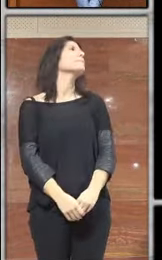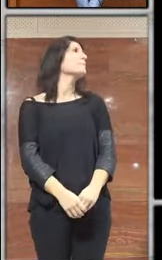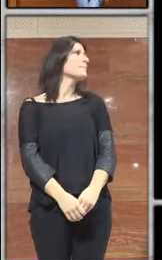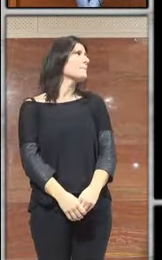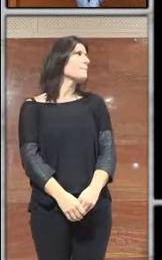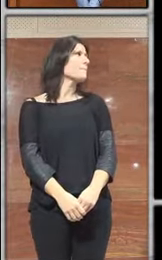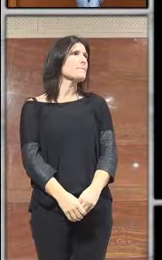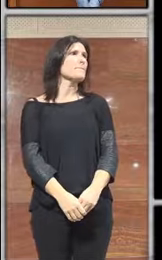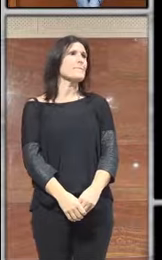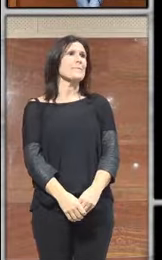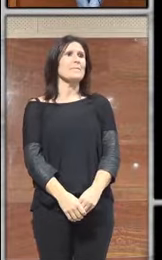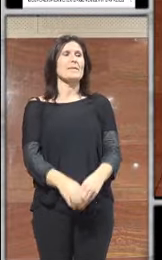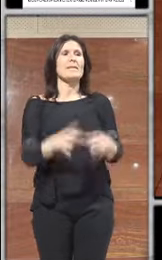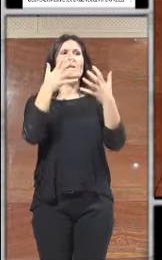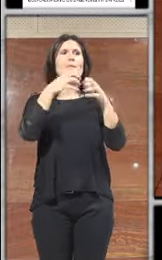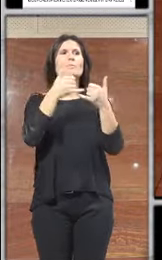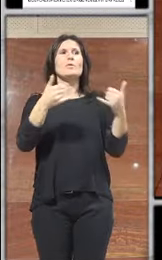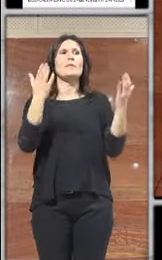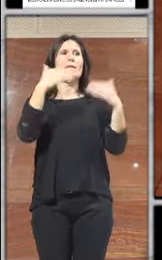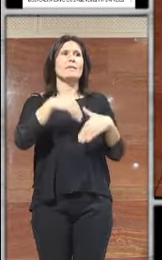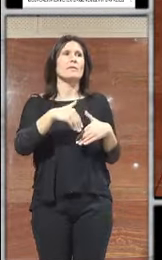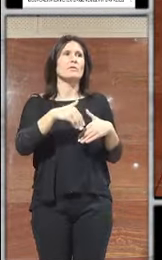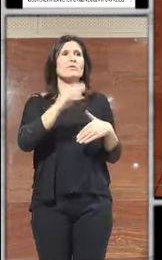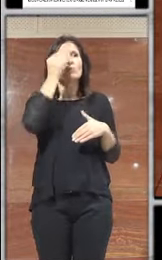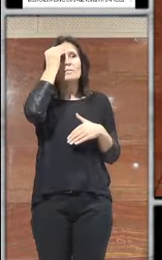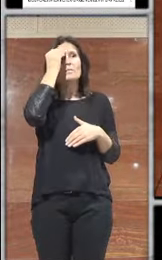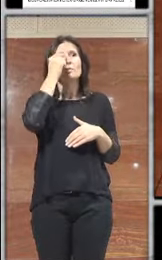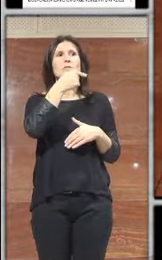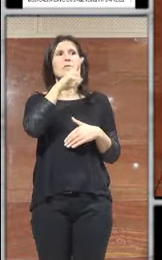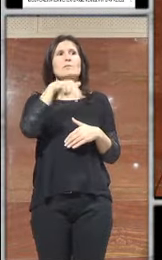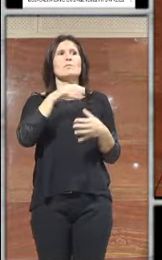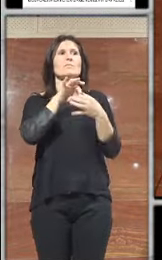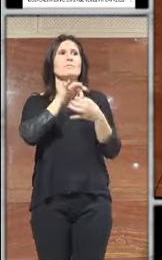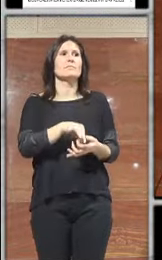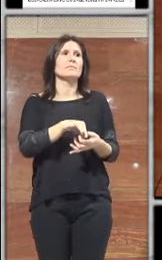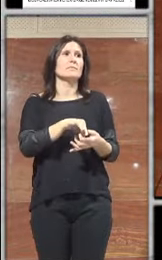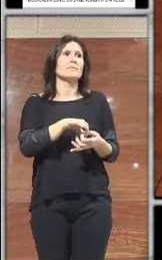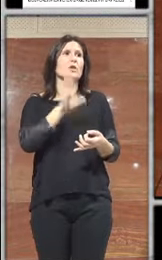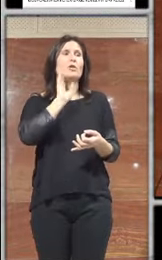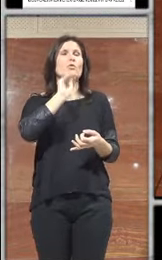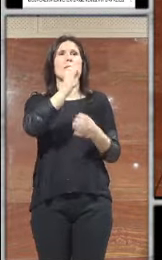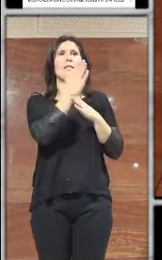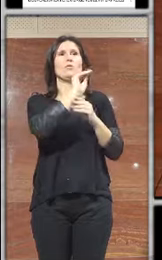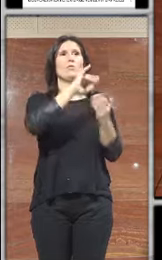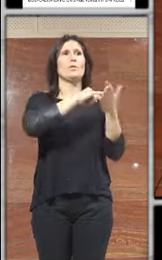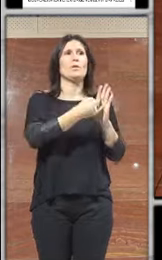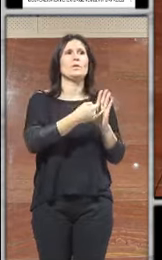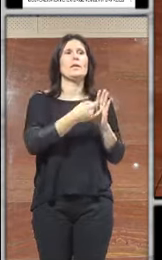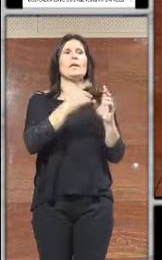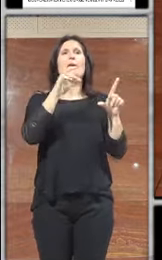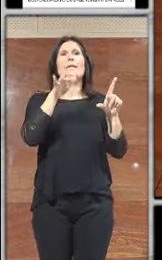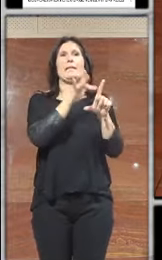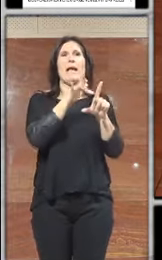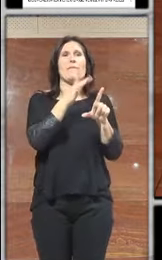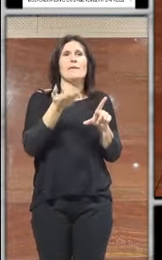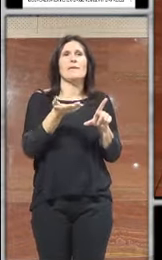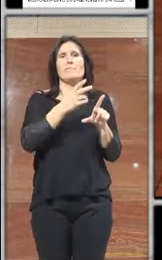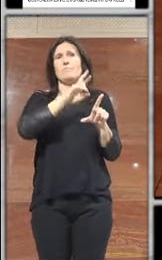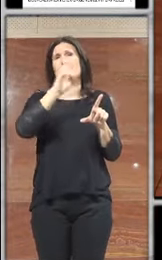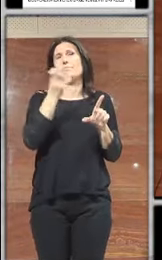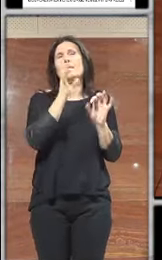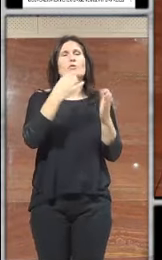Muy bien. Dispositivos inalámbricos ubicuos, entiendo que son, pues lo que más las explica muy bien en tu proyecto, libres de cables, libres de tal, en fin, ahora todo es